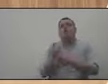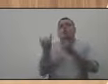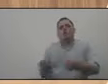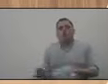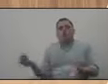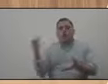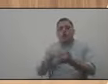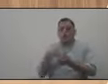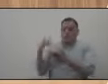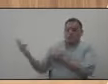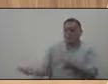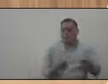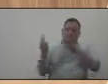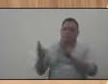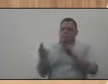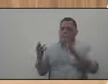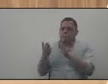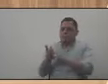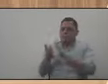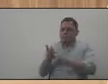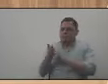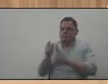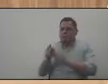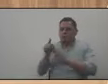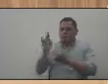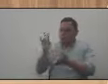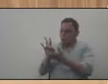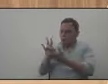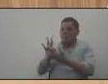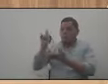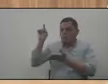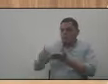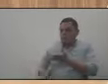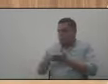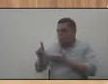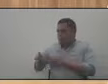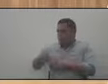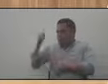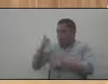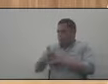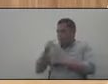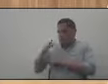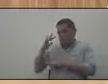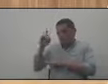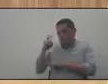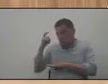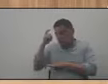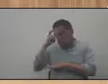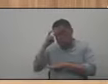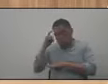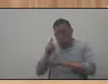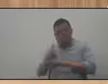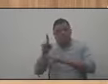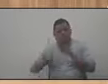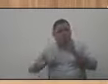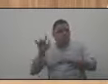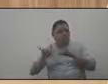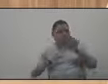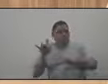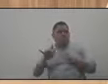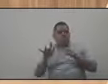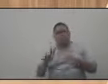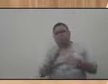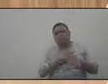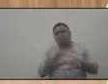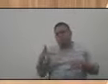sigo diciendo porque ha sido el modelo que desde cabeza del señor gobernador, de la Secretaría de Salud